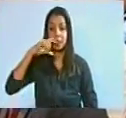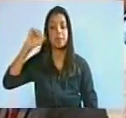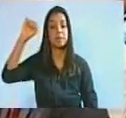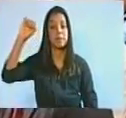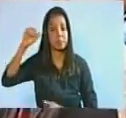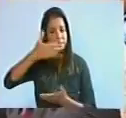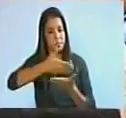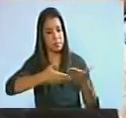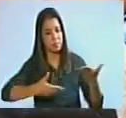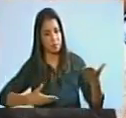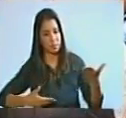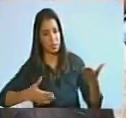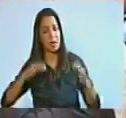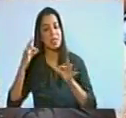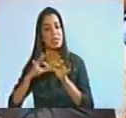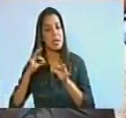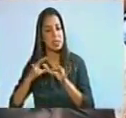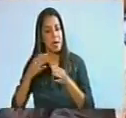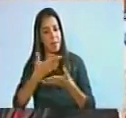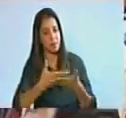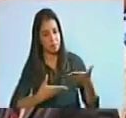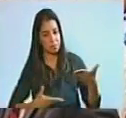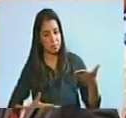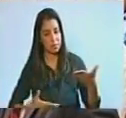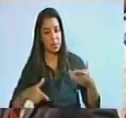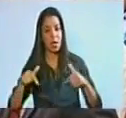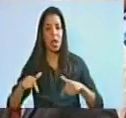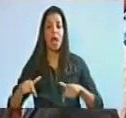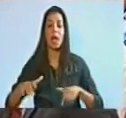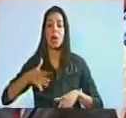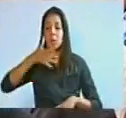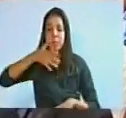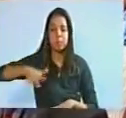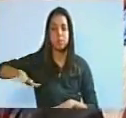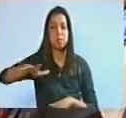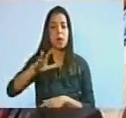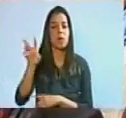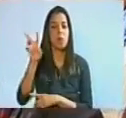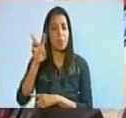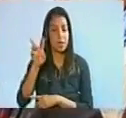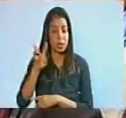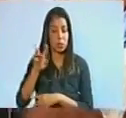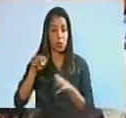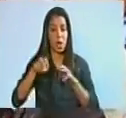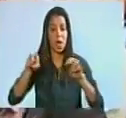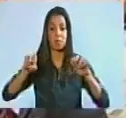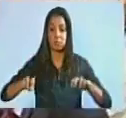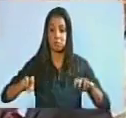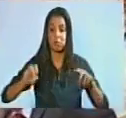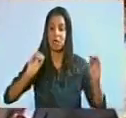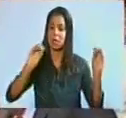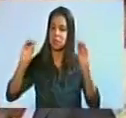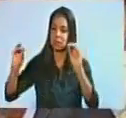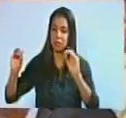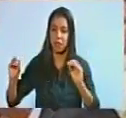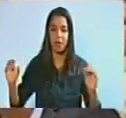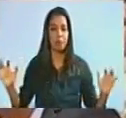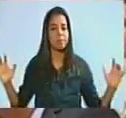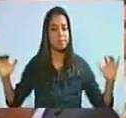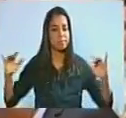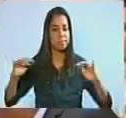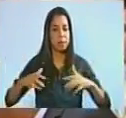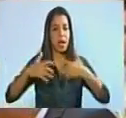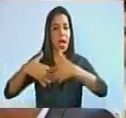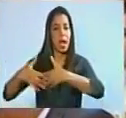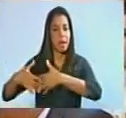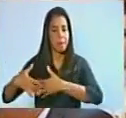el pasado mes de septiembre. Ese diálogo nacional al cual nos convocó con todos los actores y sectores